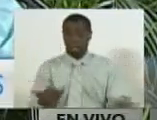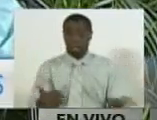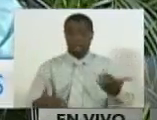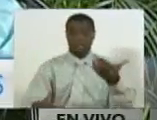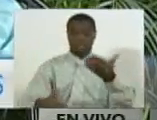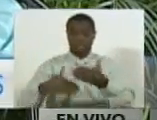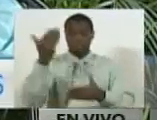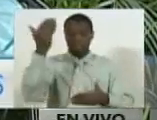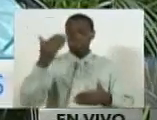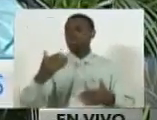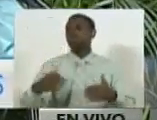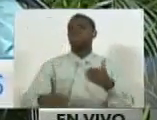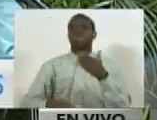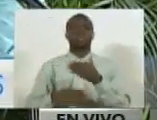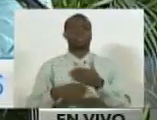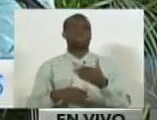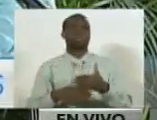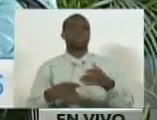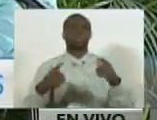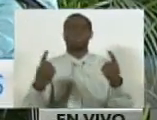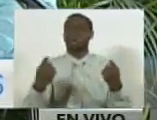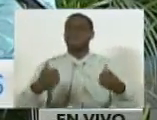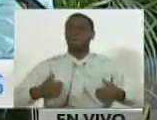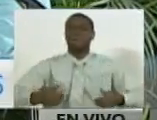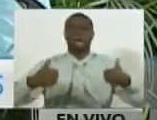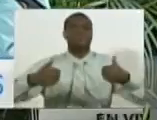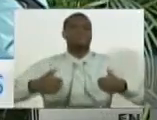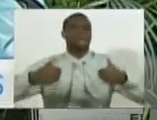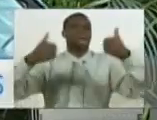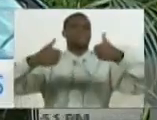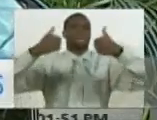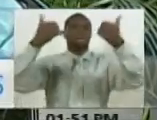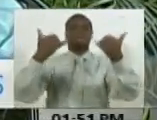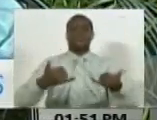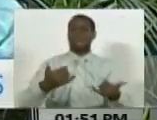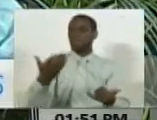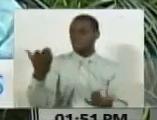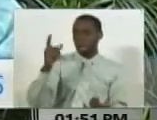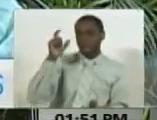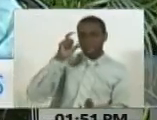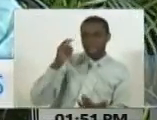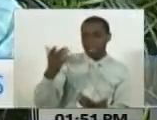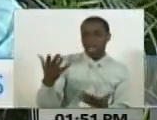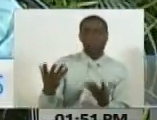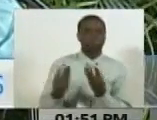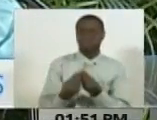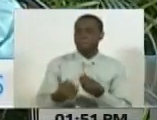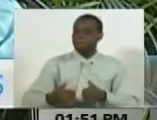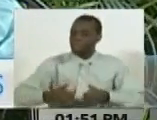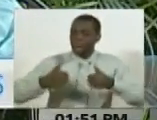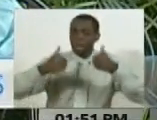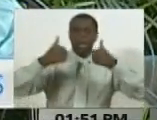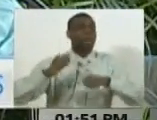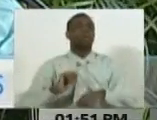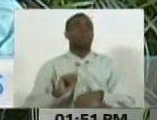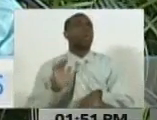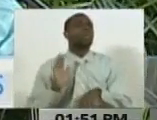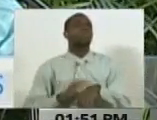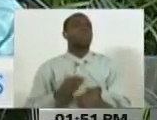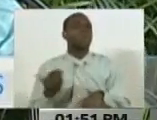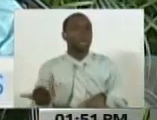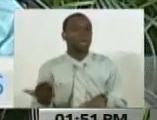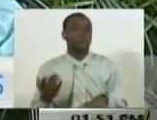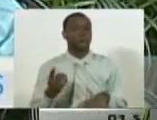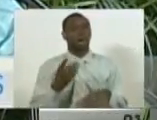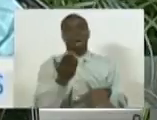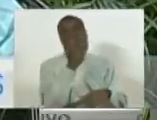nos falta hacer mucho más, camarada Elías, hermano, porque el pensamiento,